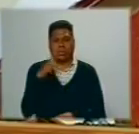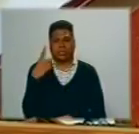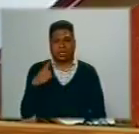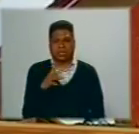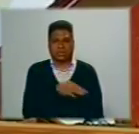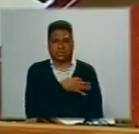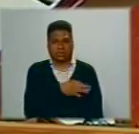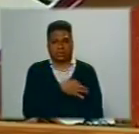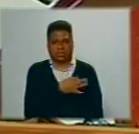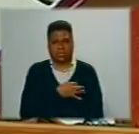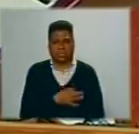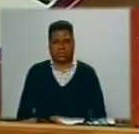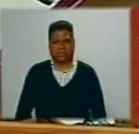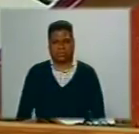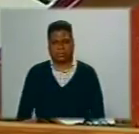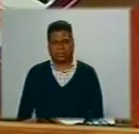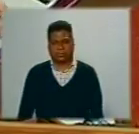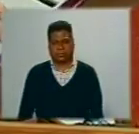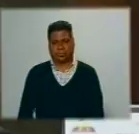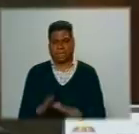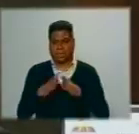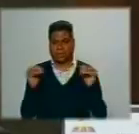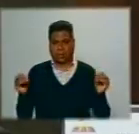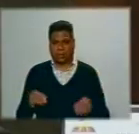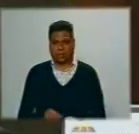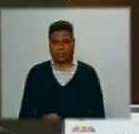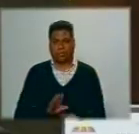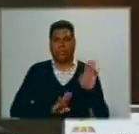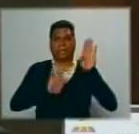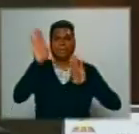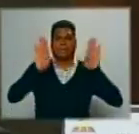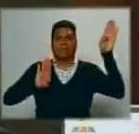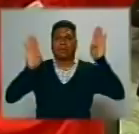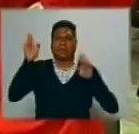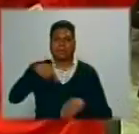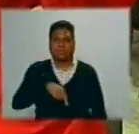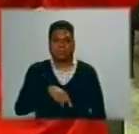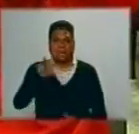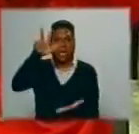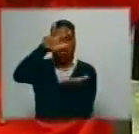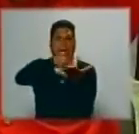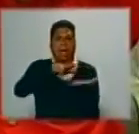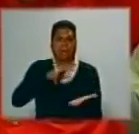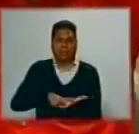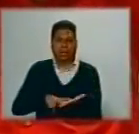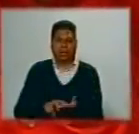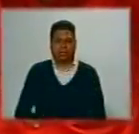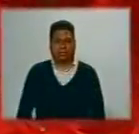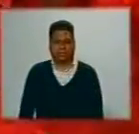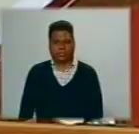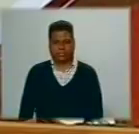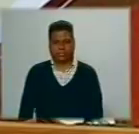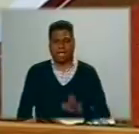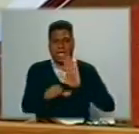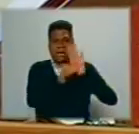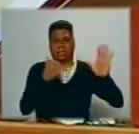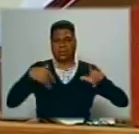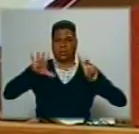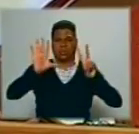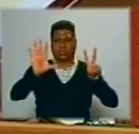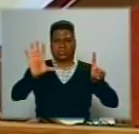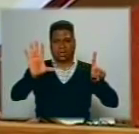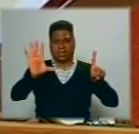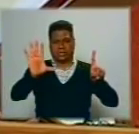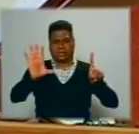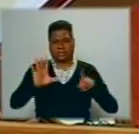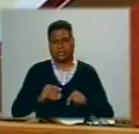socioeconómicos en el acceso a los bienes y servicios. Es todo. En consideración, aprobado. Siguiente artículo. Artículo 6, corresponsabilidad.